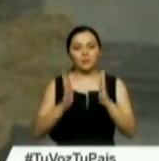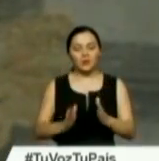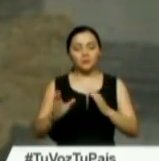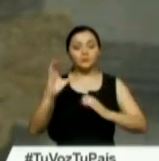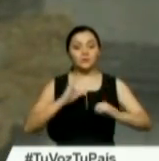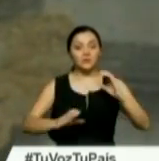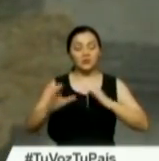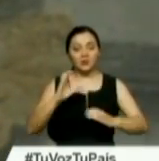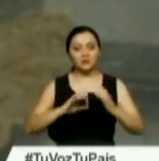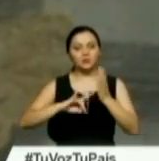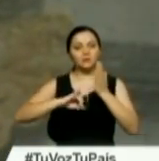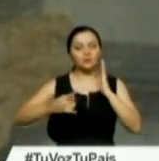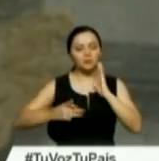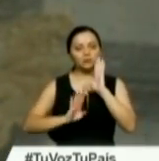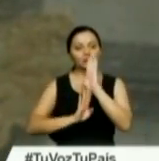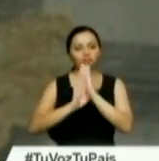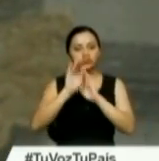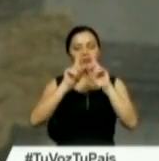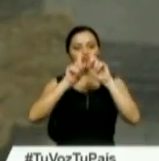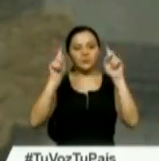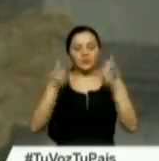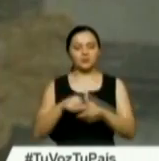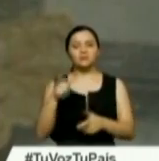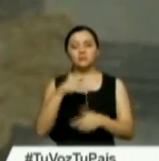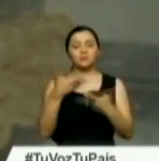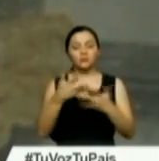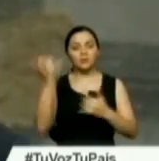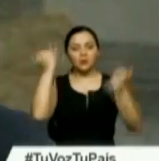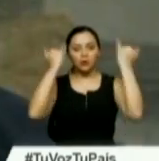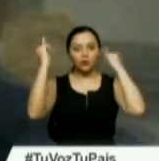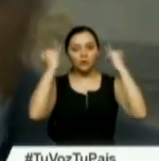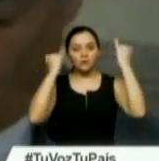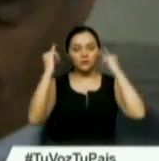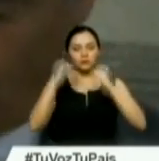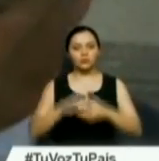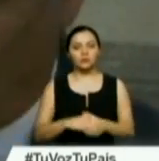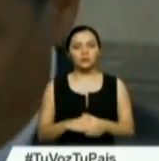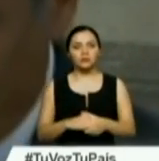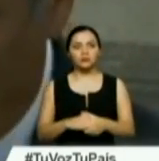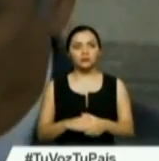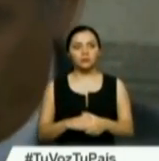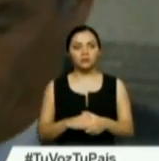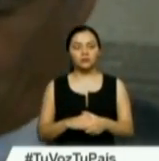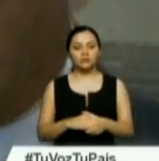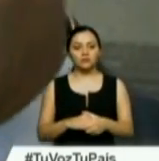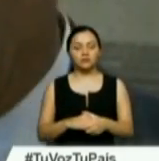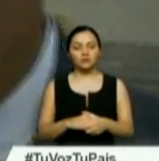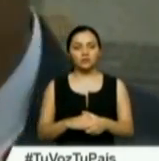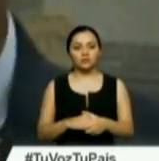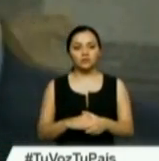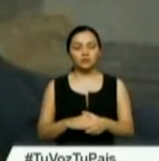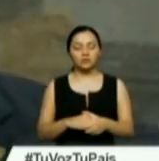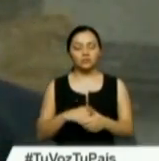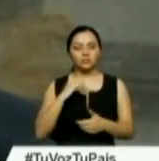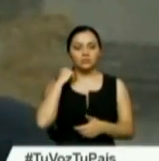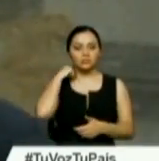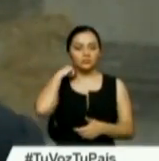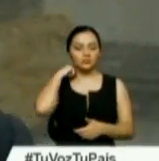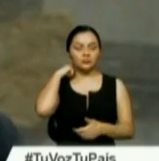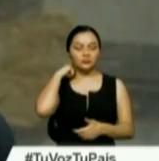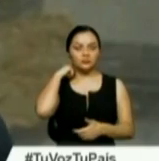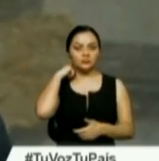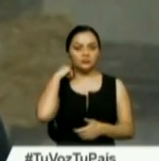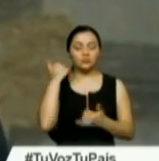ciencia, tecnología, emprendedores y emprendedores innovadores, sobre todo innovación. Por eso